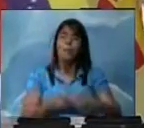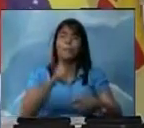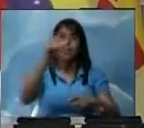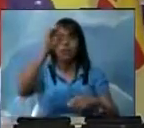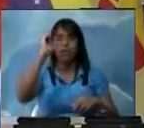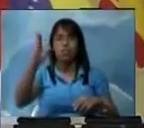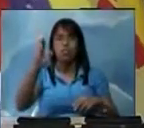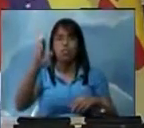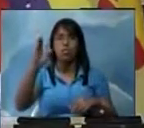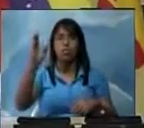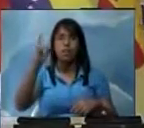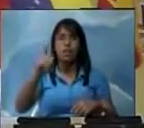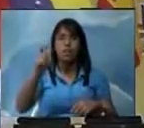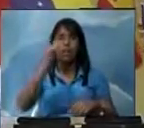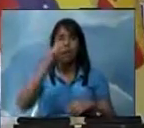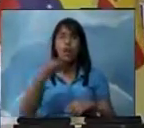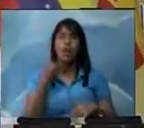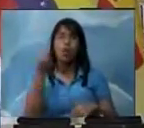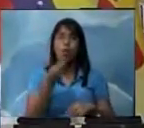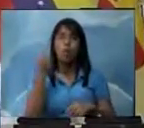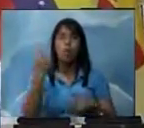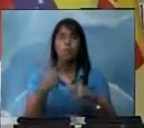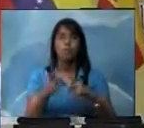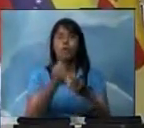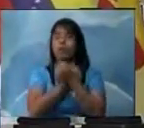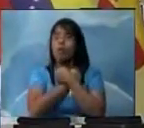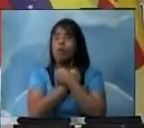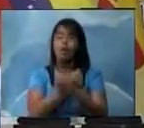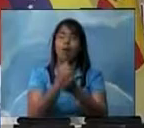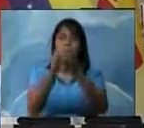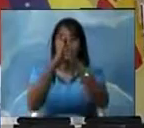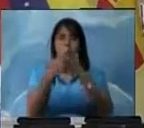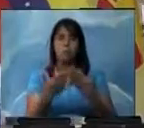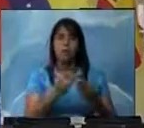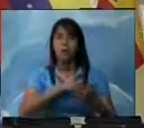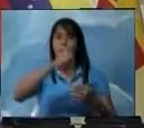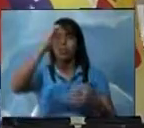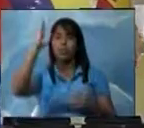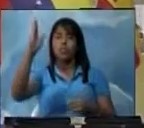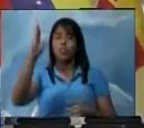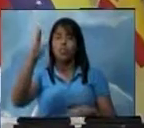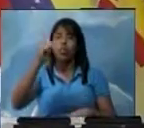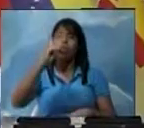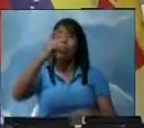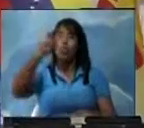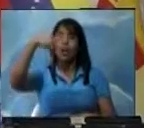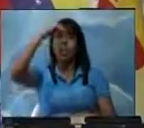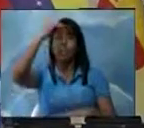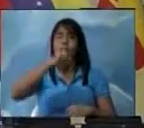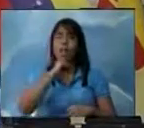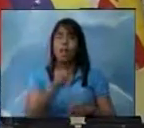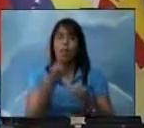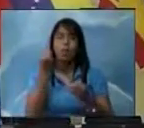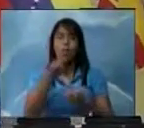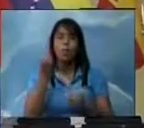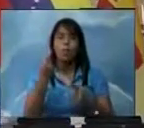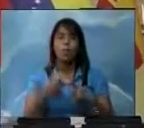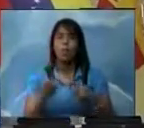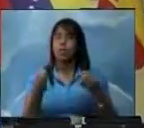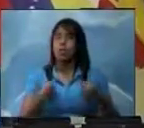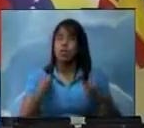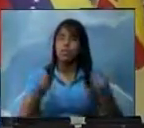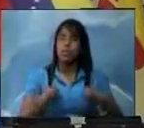Dios? Daniel era un joven, pero amaba la palabra de Dios. Daniel era un joven, pero vivía